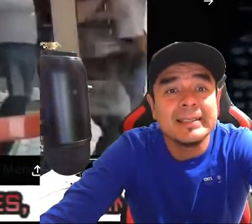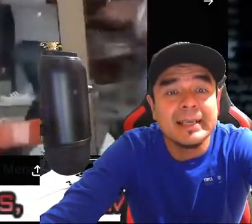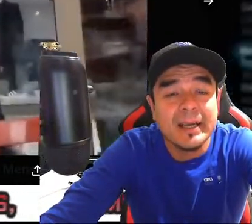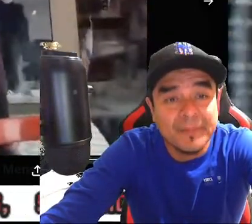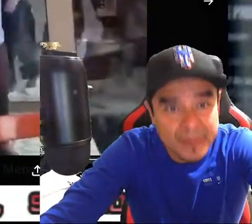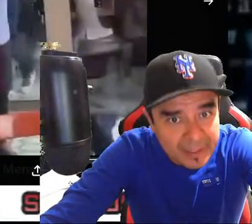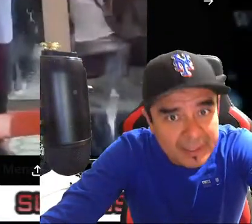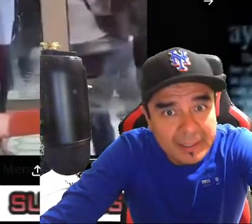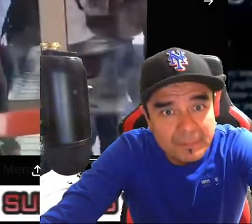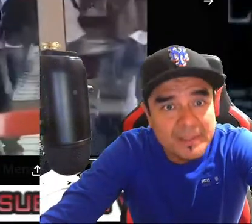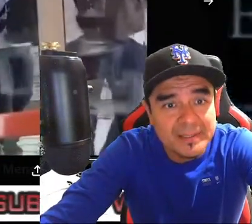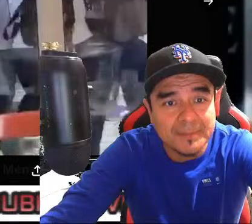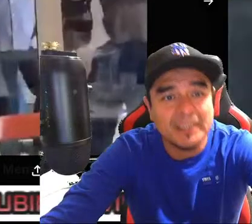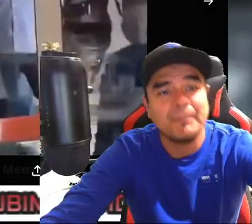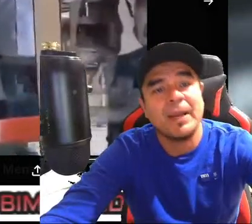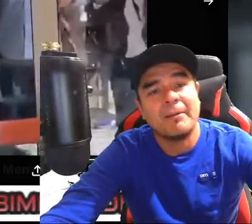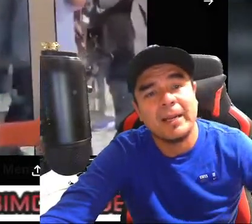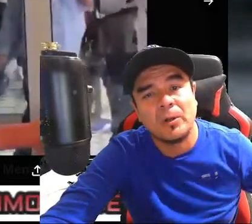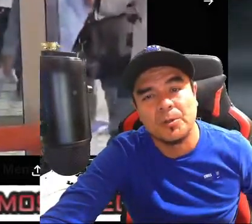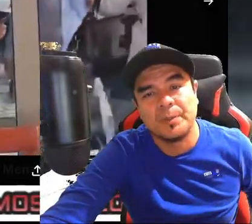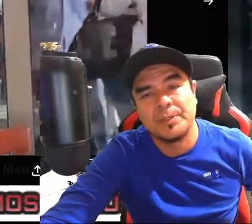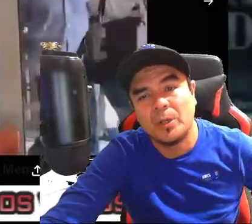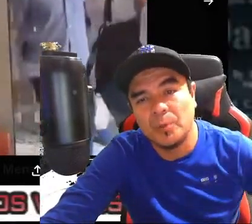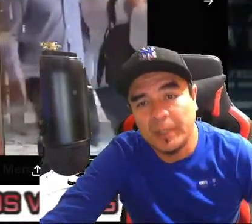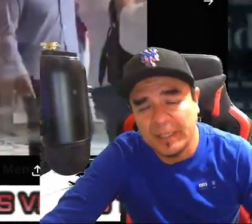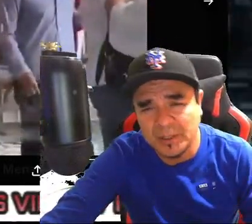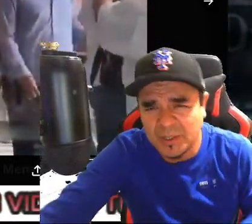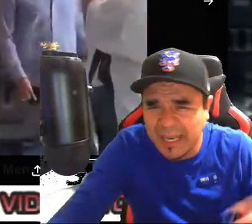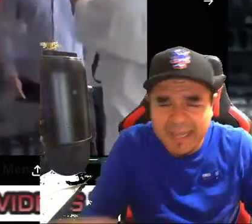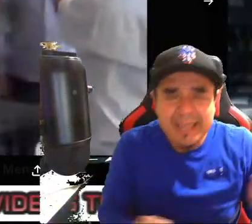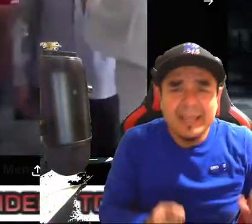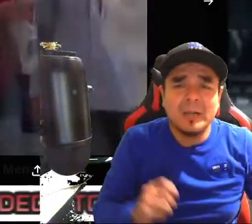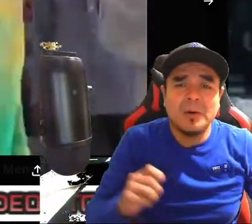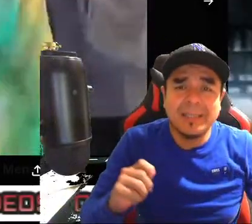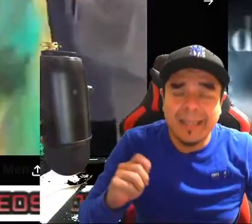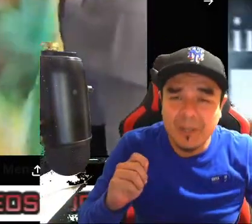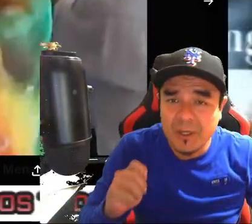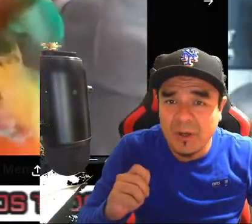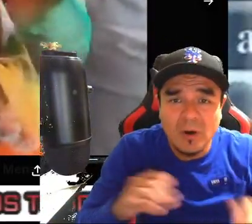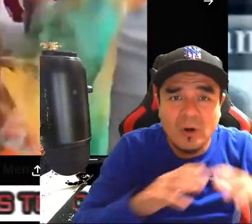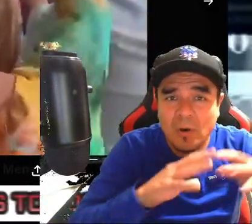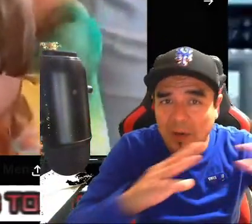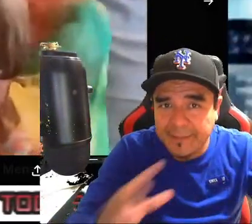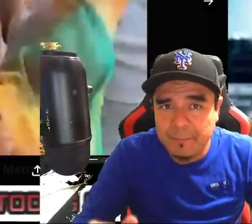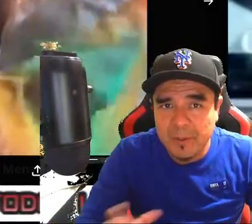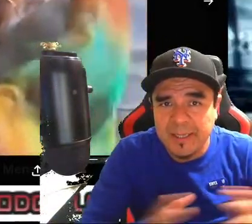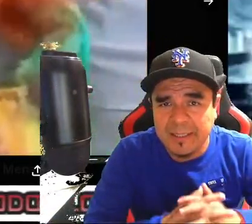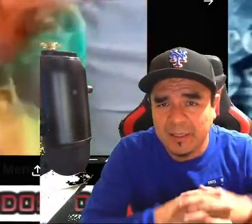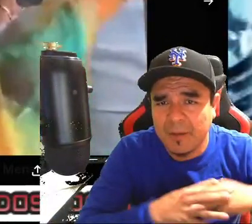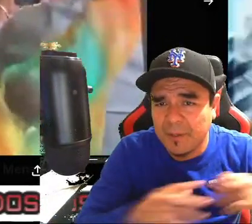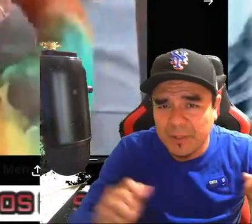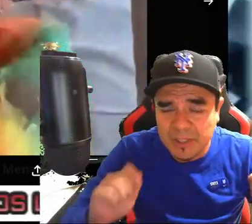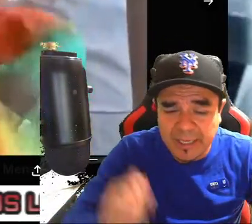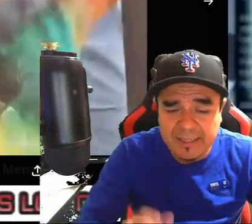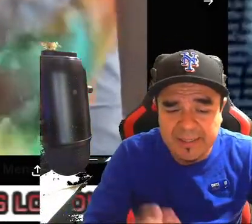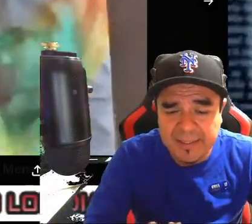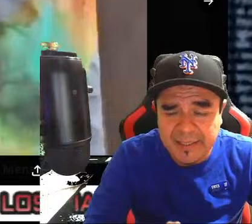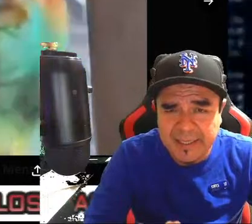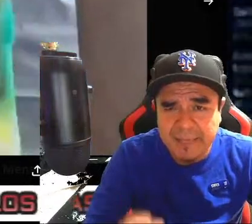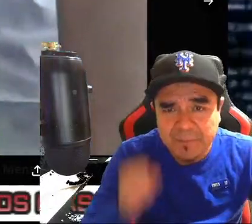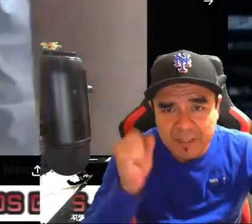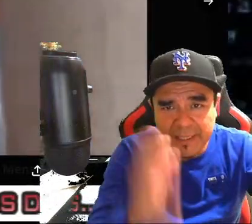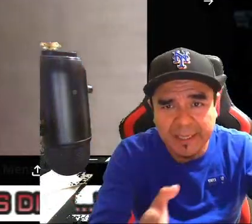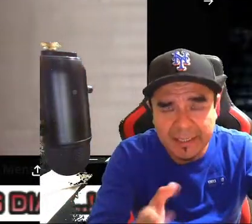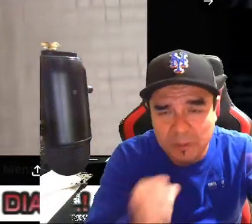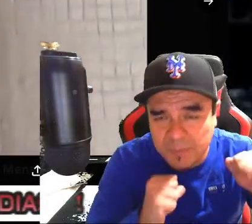en este café, precisamente para hablar con los medios de comunicación. O sea, el gobernador o cualquier político, amigos, llega, se